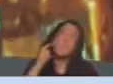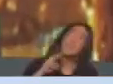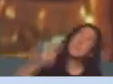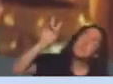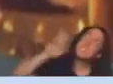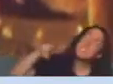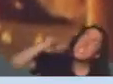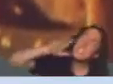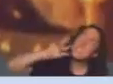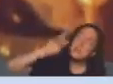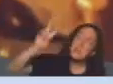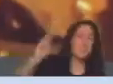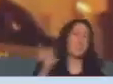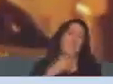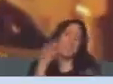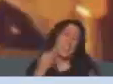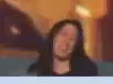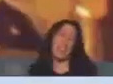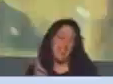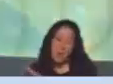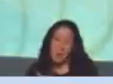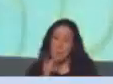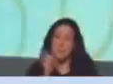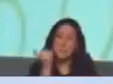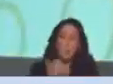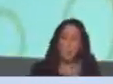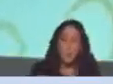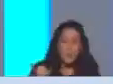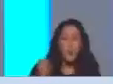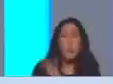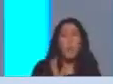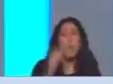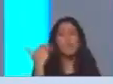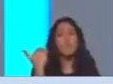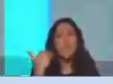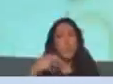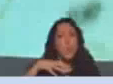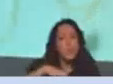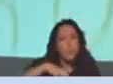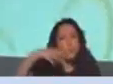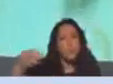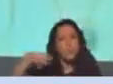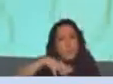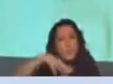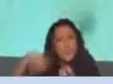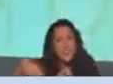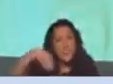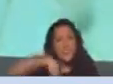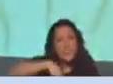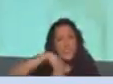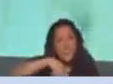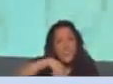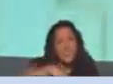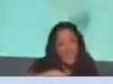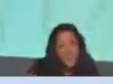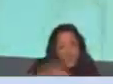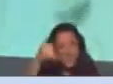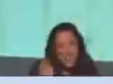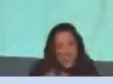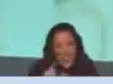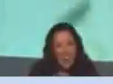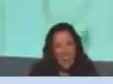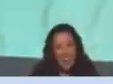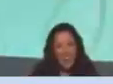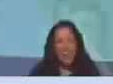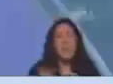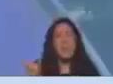satélites la realidad es que no los vemos pero lo que suena como una mamusa de las mamusca no es un satélite con un montón de Pequeños satélites más pequeñitos que